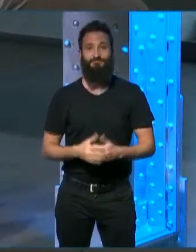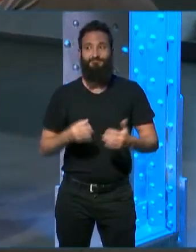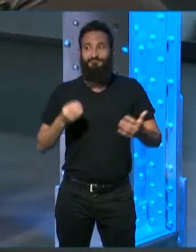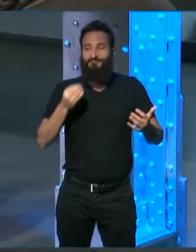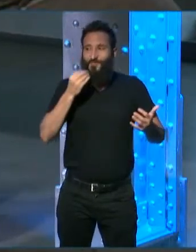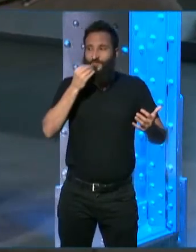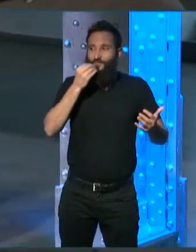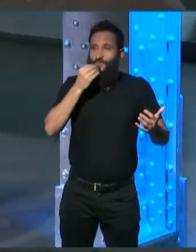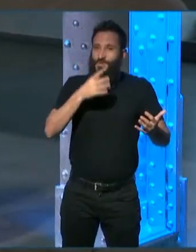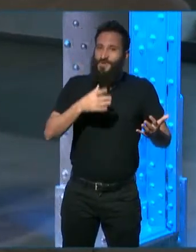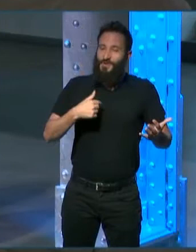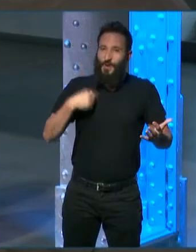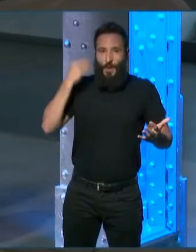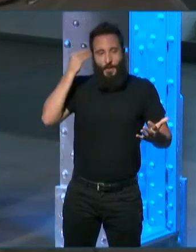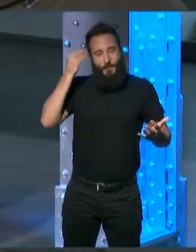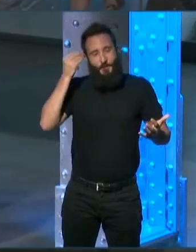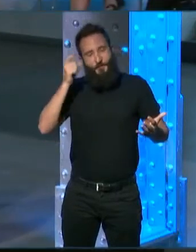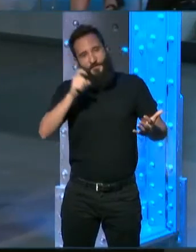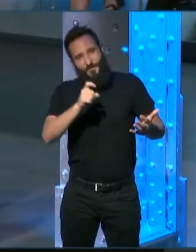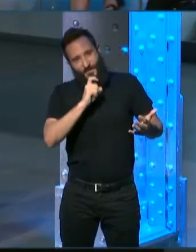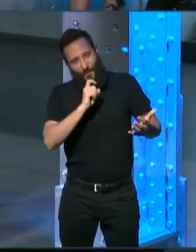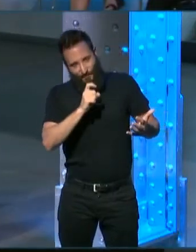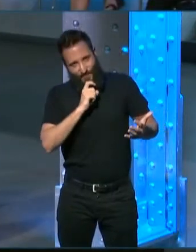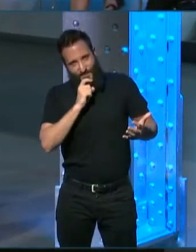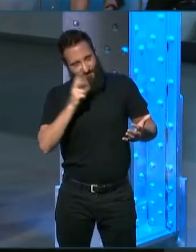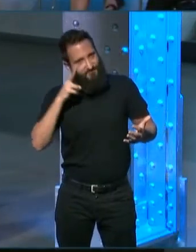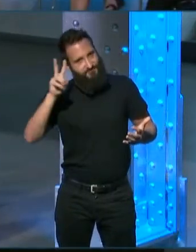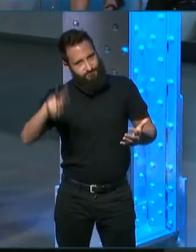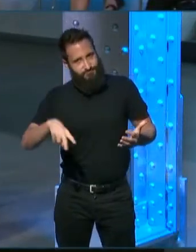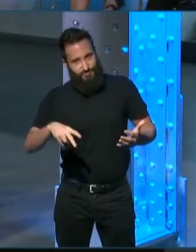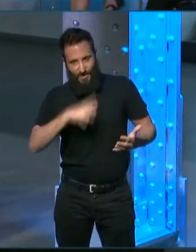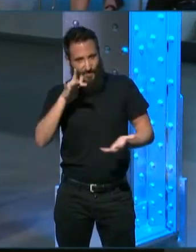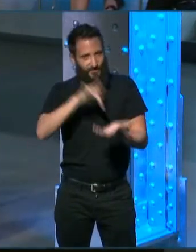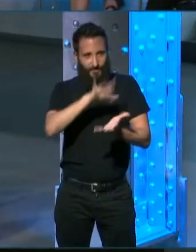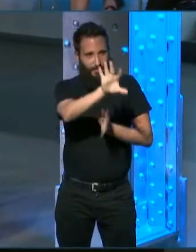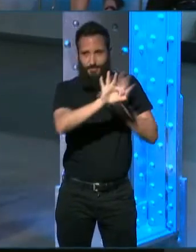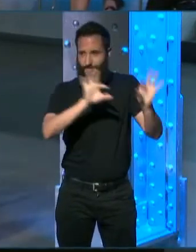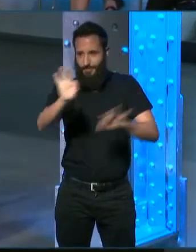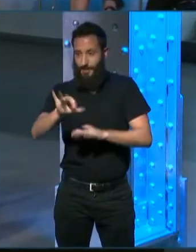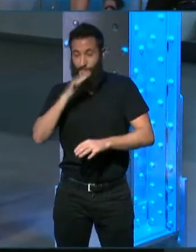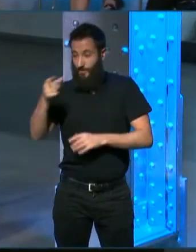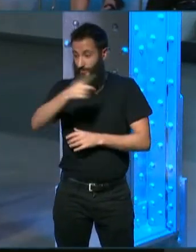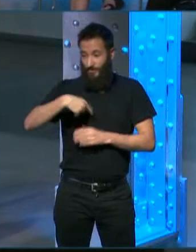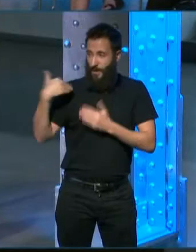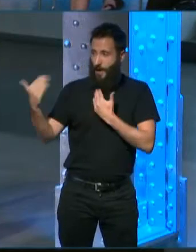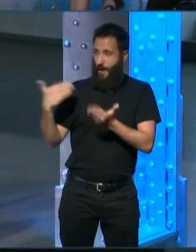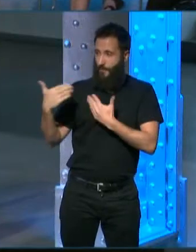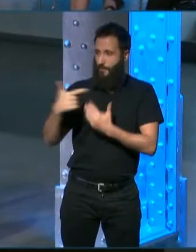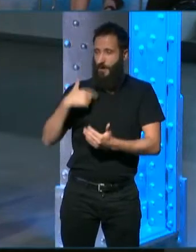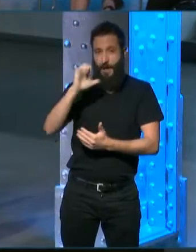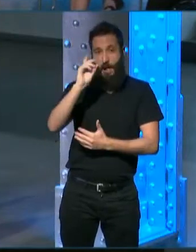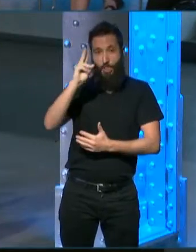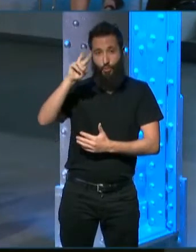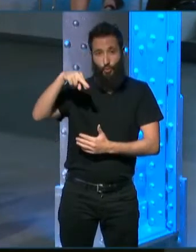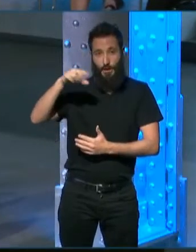a ver, fue relativamente difícil la elección. Porque claro, cuando decidimos hacer el documental, Edurne y yo nos sentamos y dijimos, a